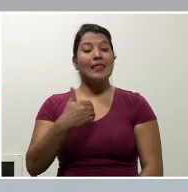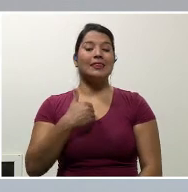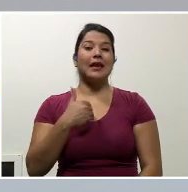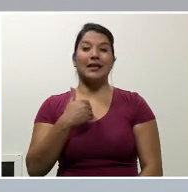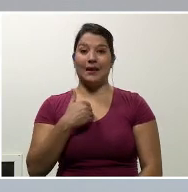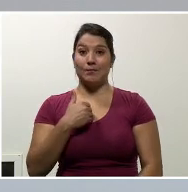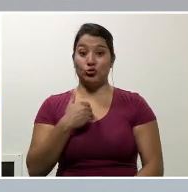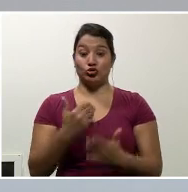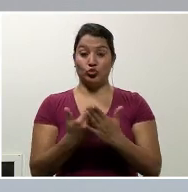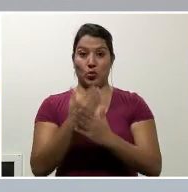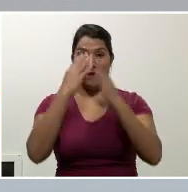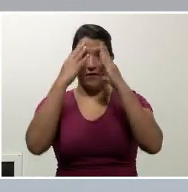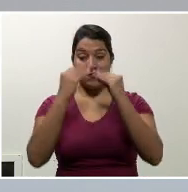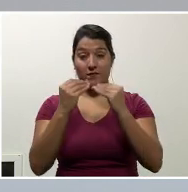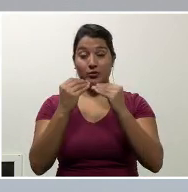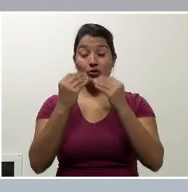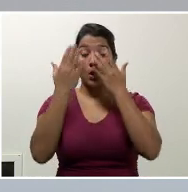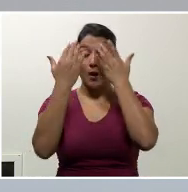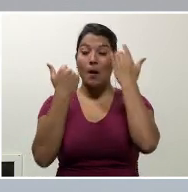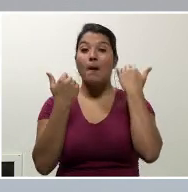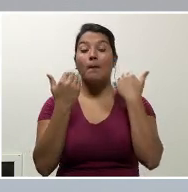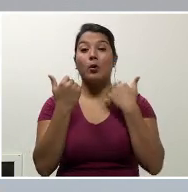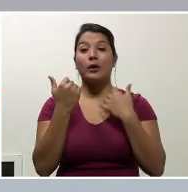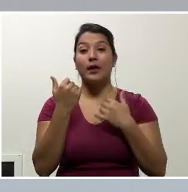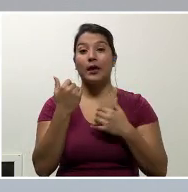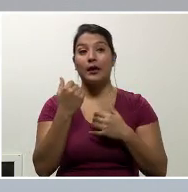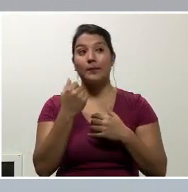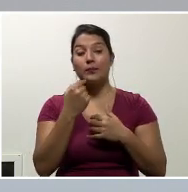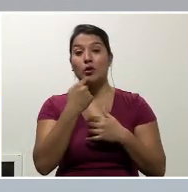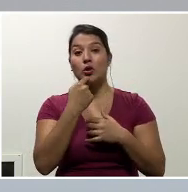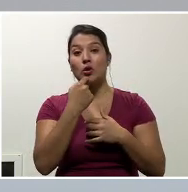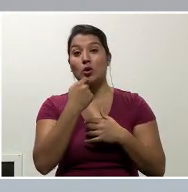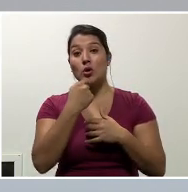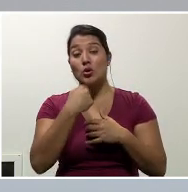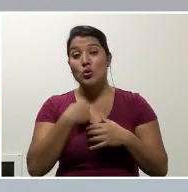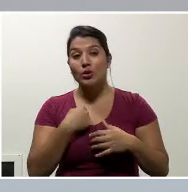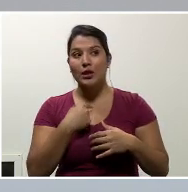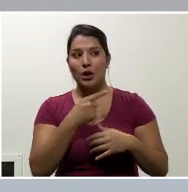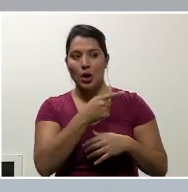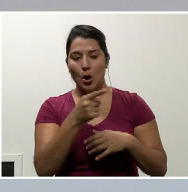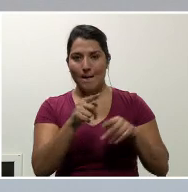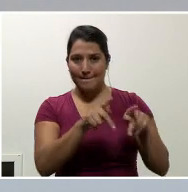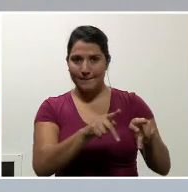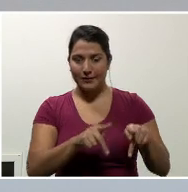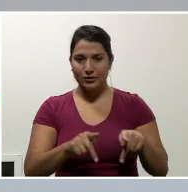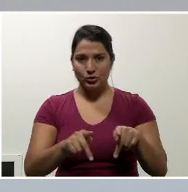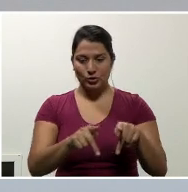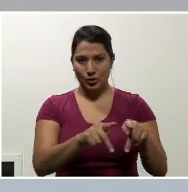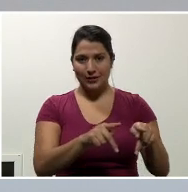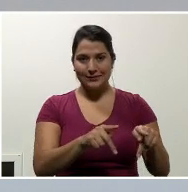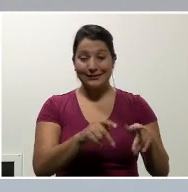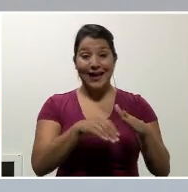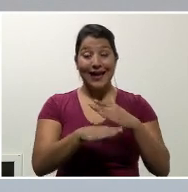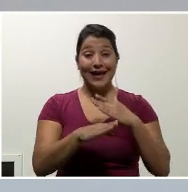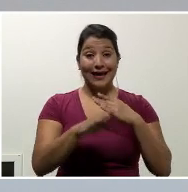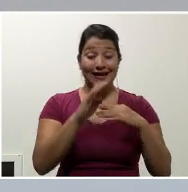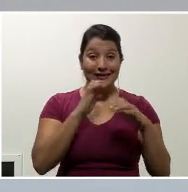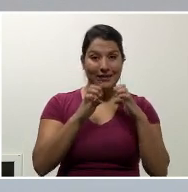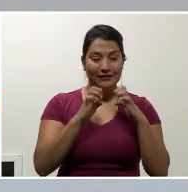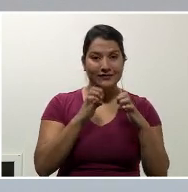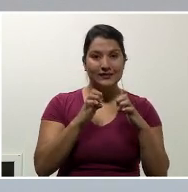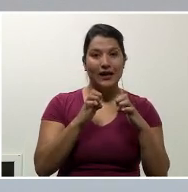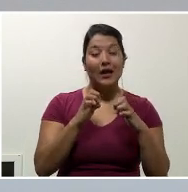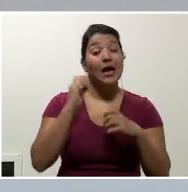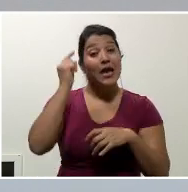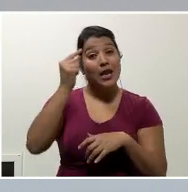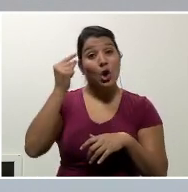esta información porque pese a lo que nos decían algunos de los entrevistados por parte de nuestro compañero Andrés Ortiz,